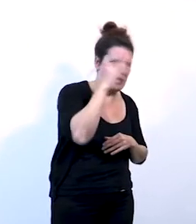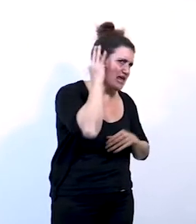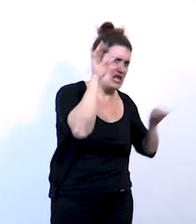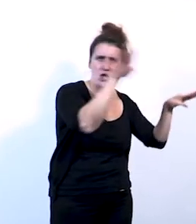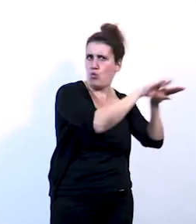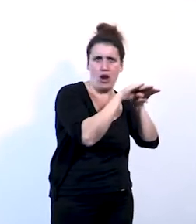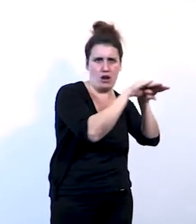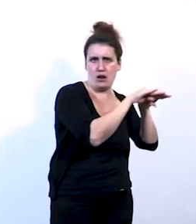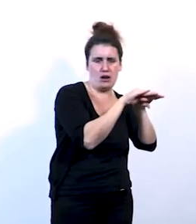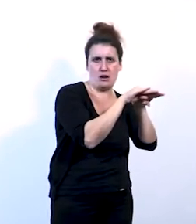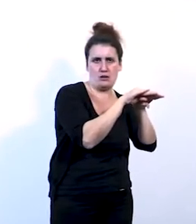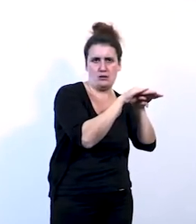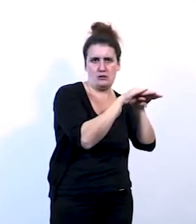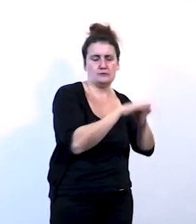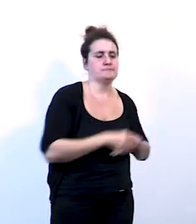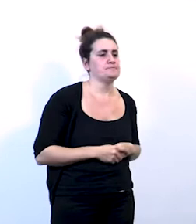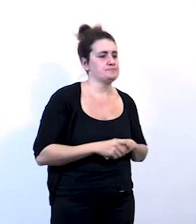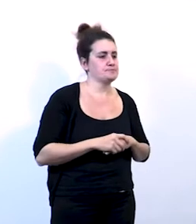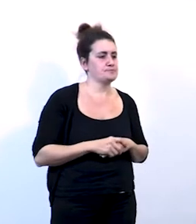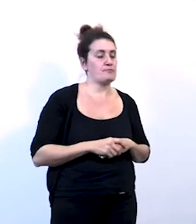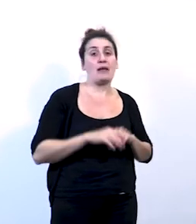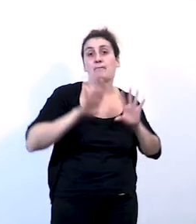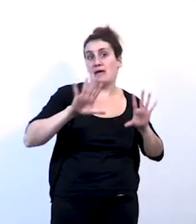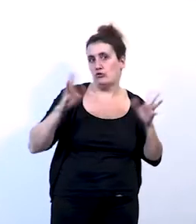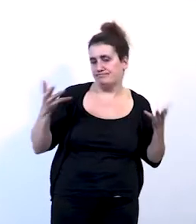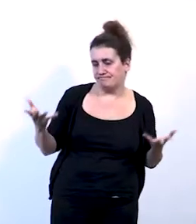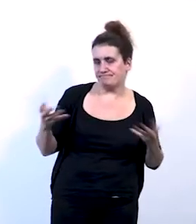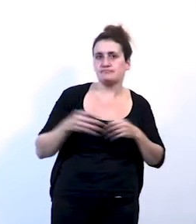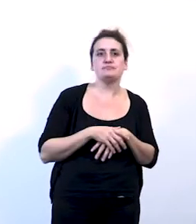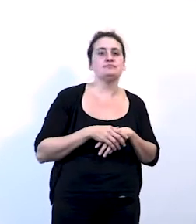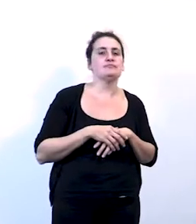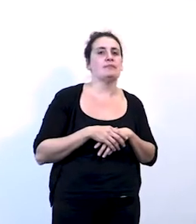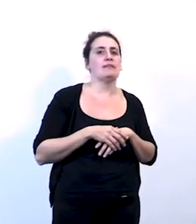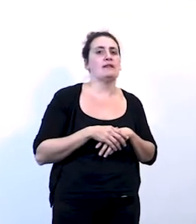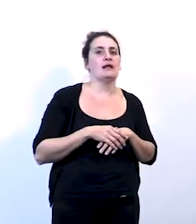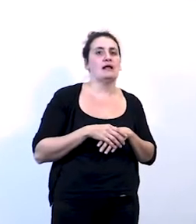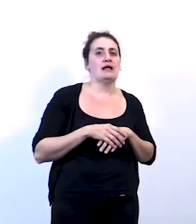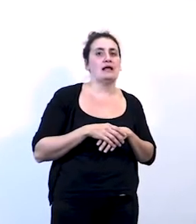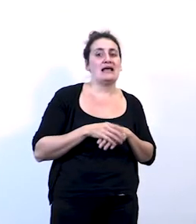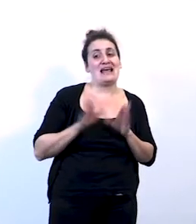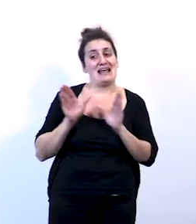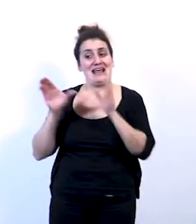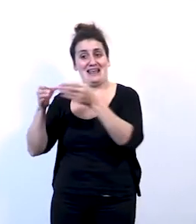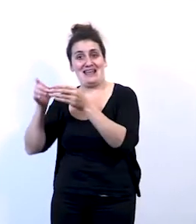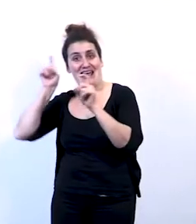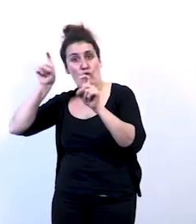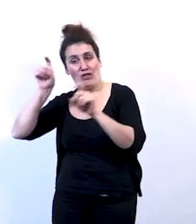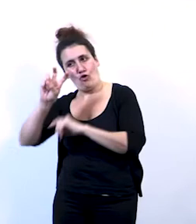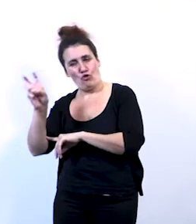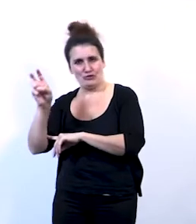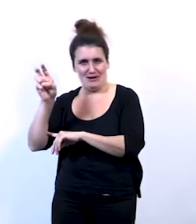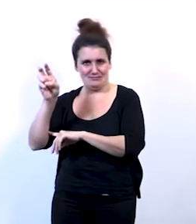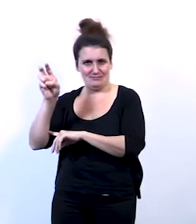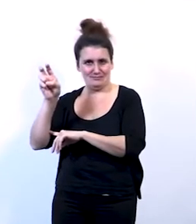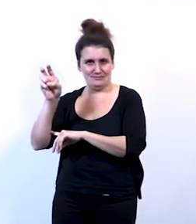quiero decir, brecha de género. Pero entonces, la educación al otro nivel. La educación al otro nivel,